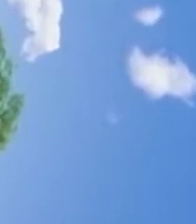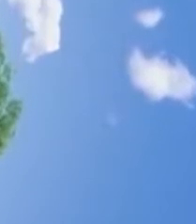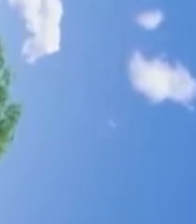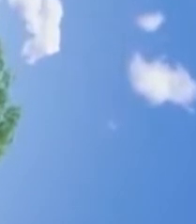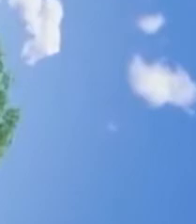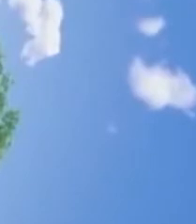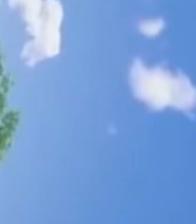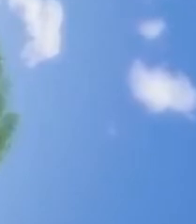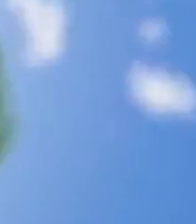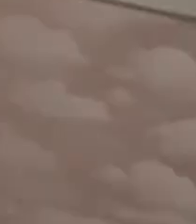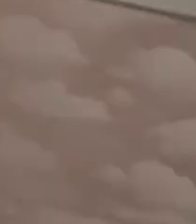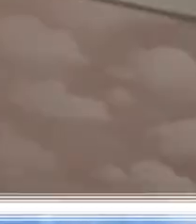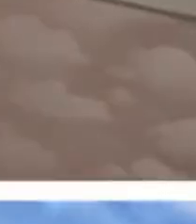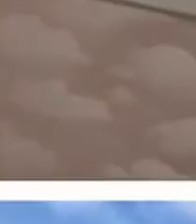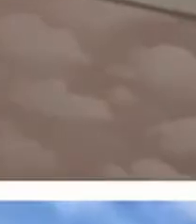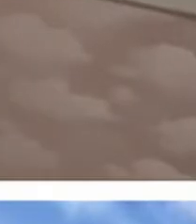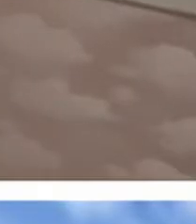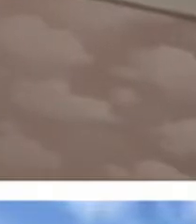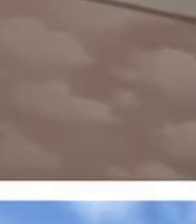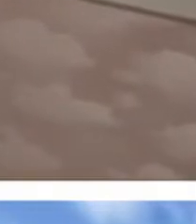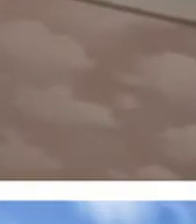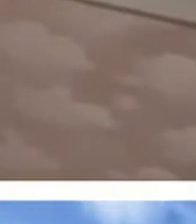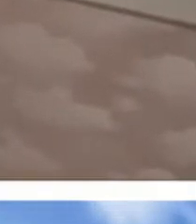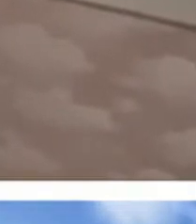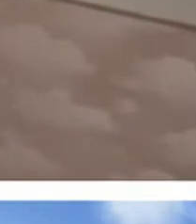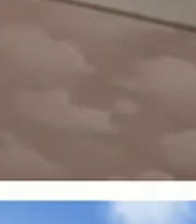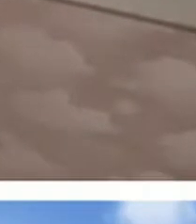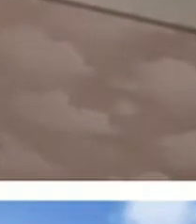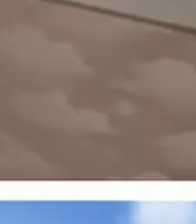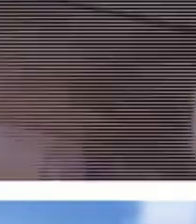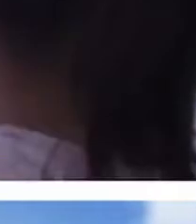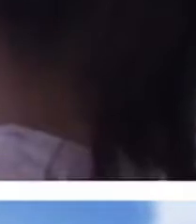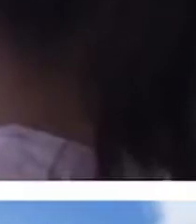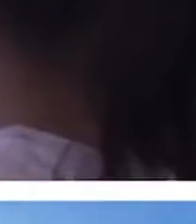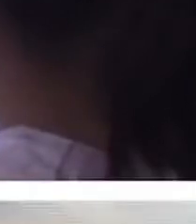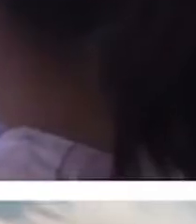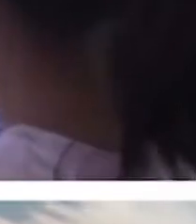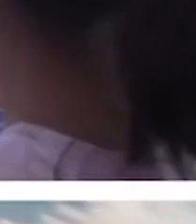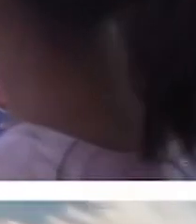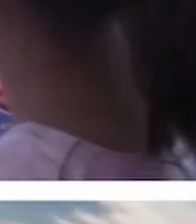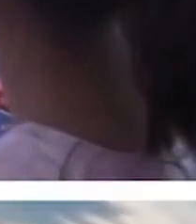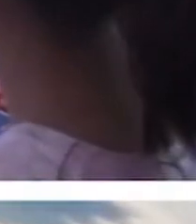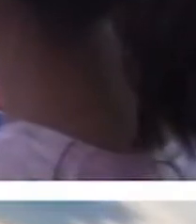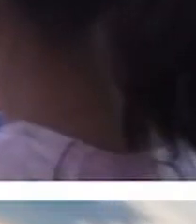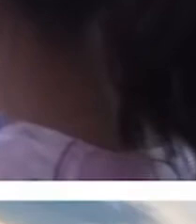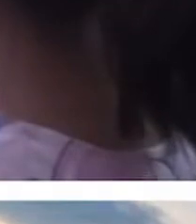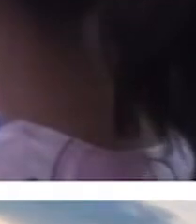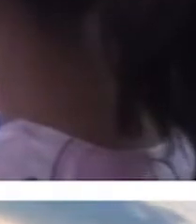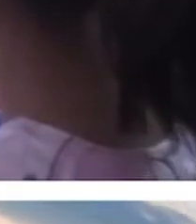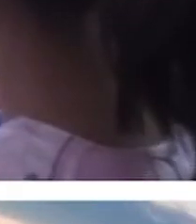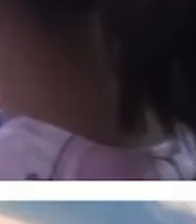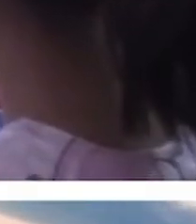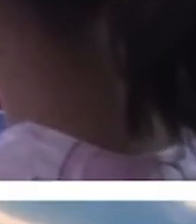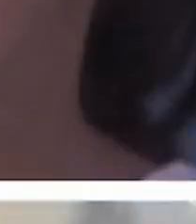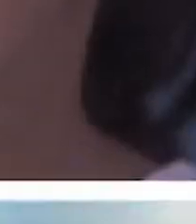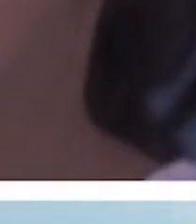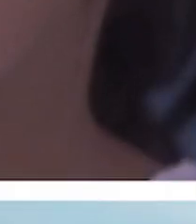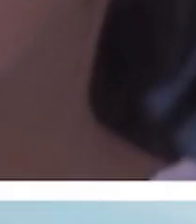Bienvenido a Global 3000. Aprender en casa en China. Cómo el Partido Comunista incentiva las clases en línea.